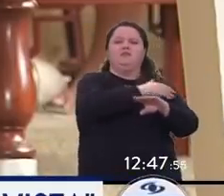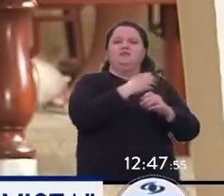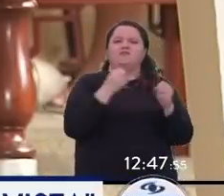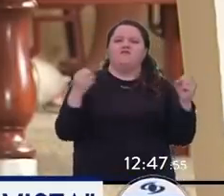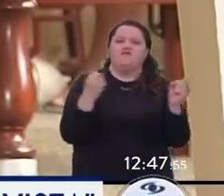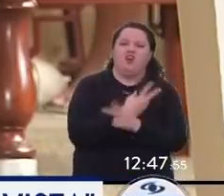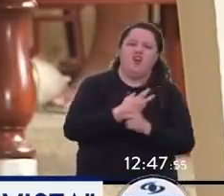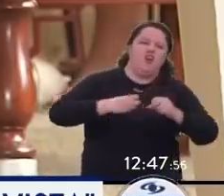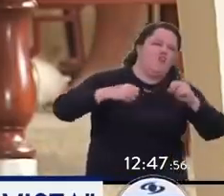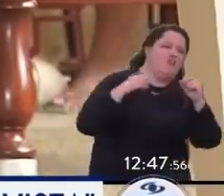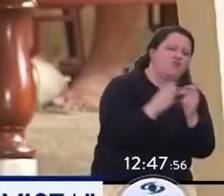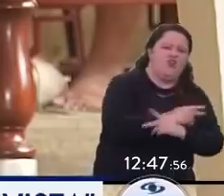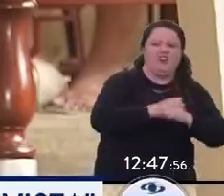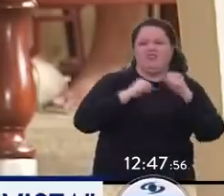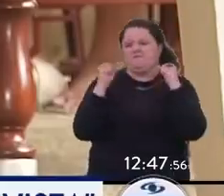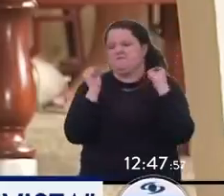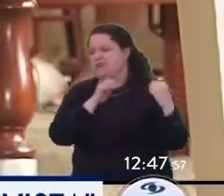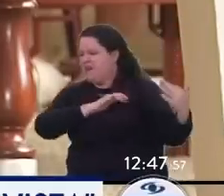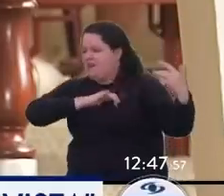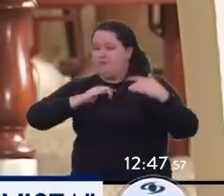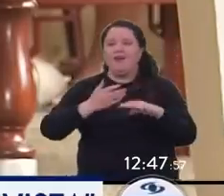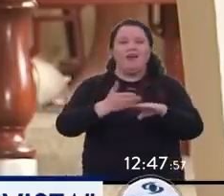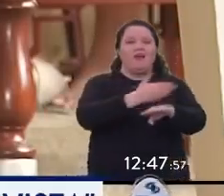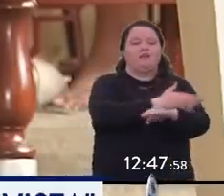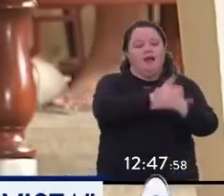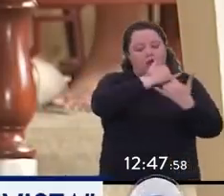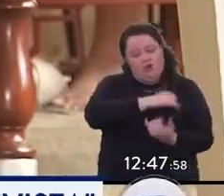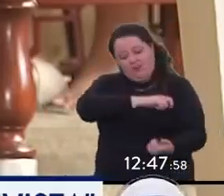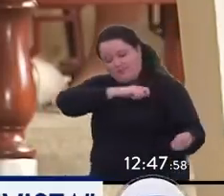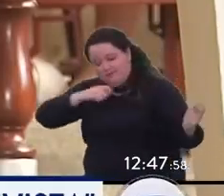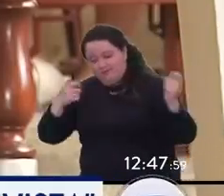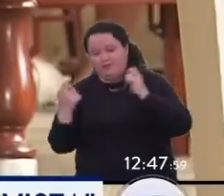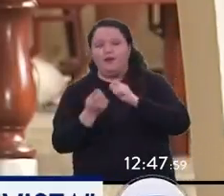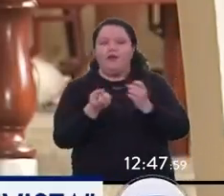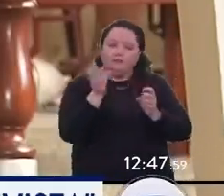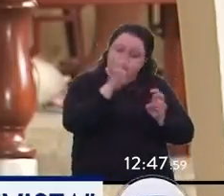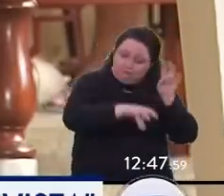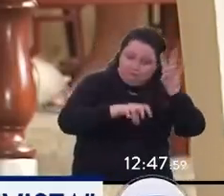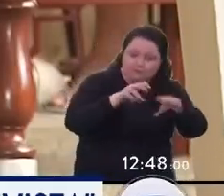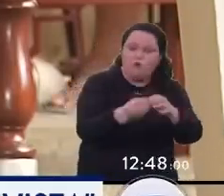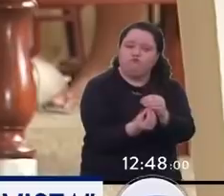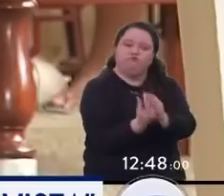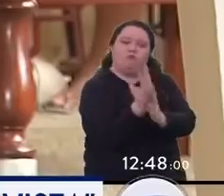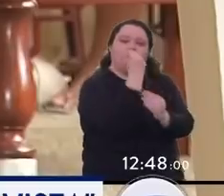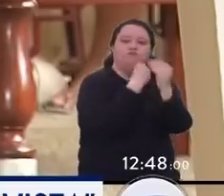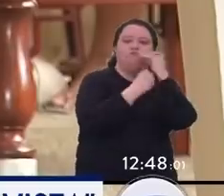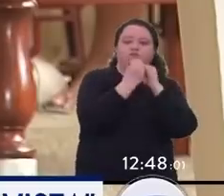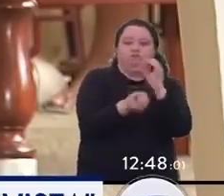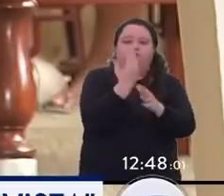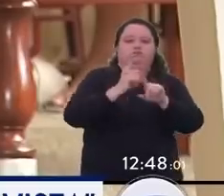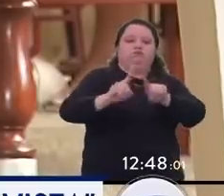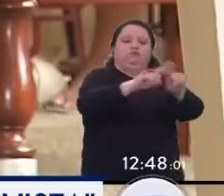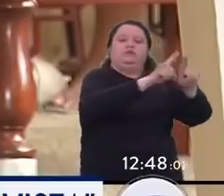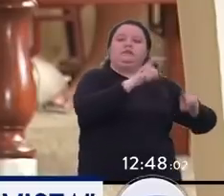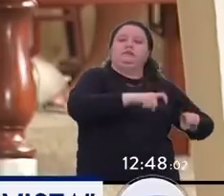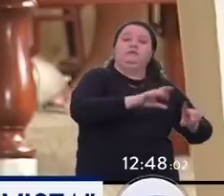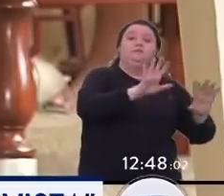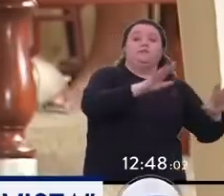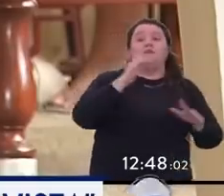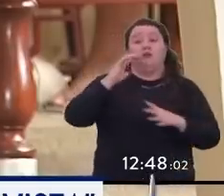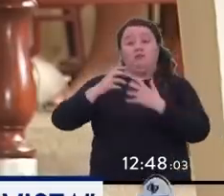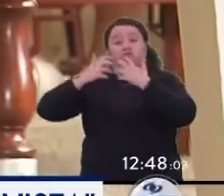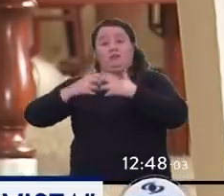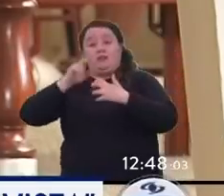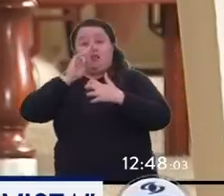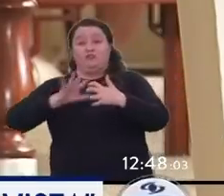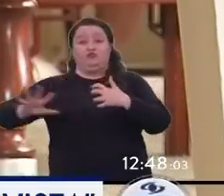violencia, sembrado de guerra, pues ahora hay que sembrarlo con comida, hay que producir alimentos. Pero la industria nacional